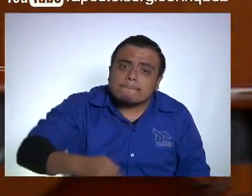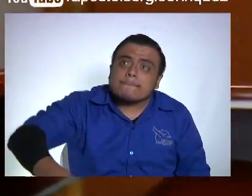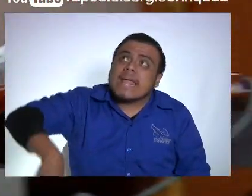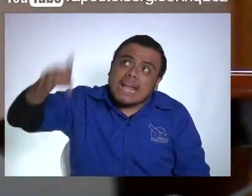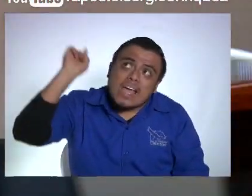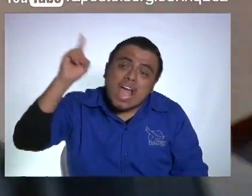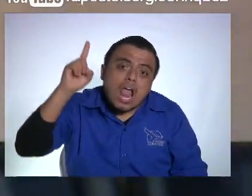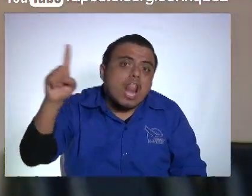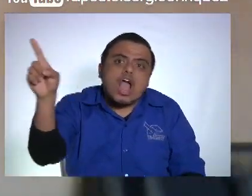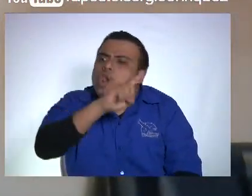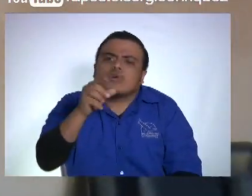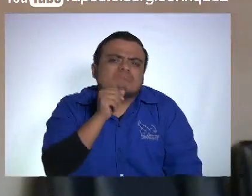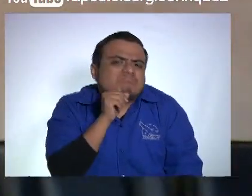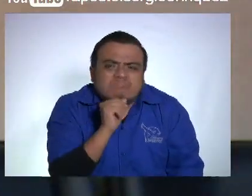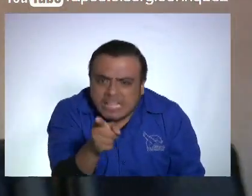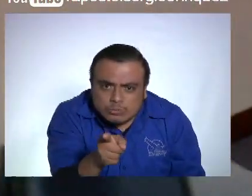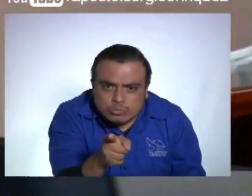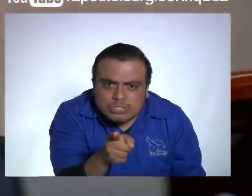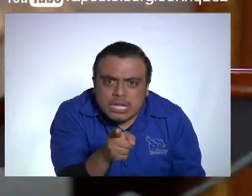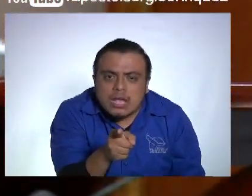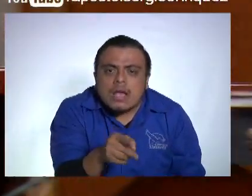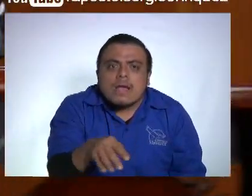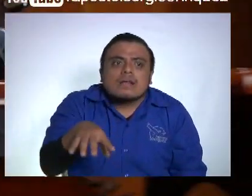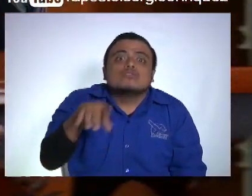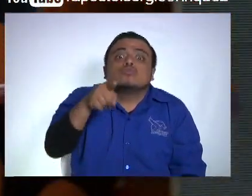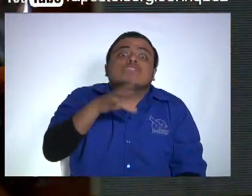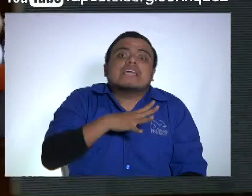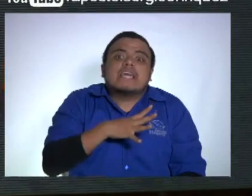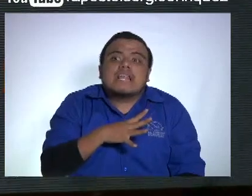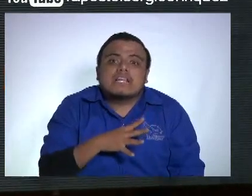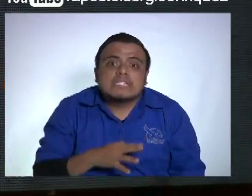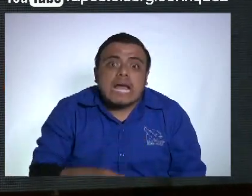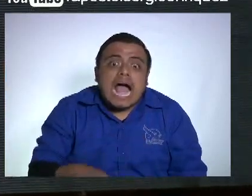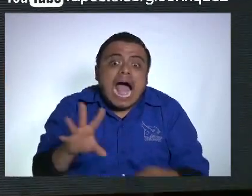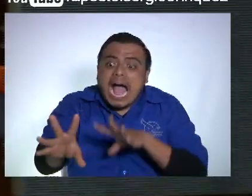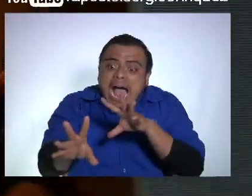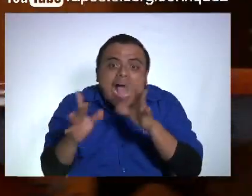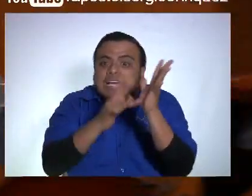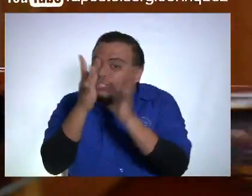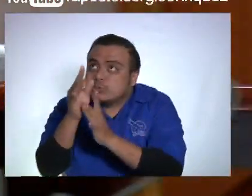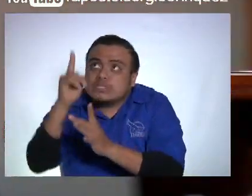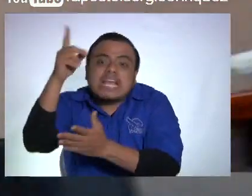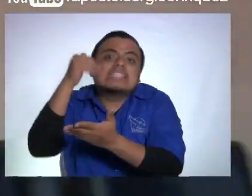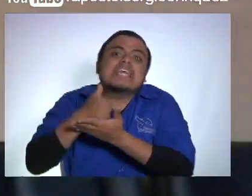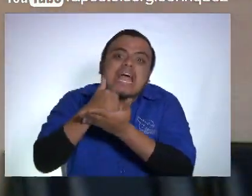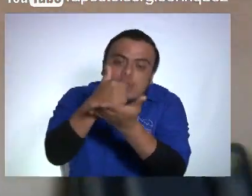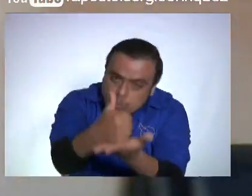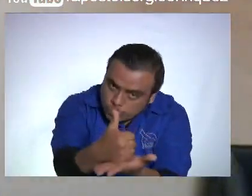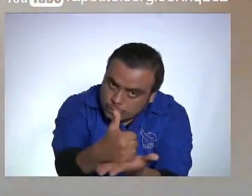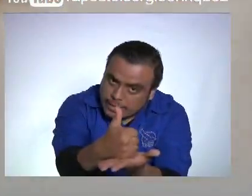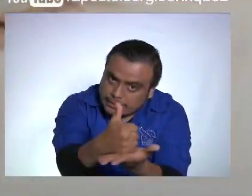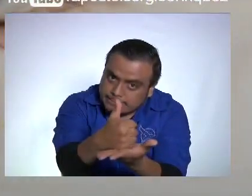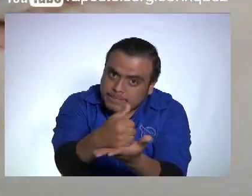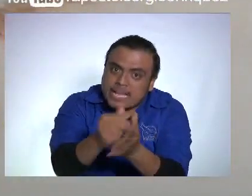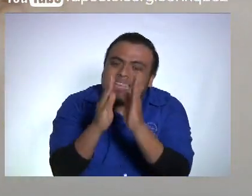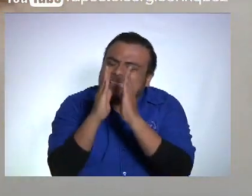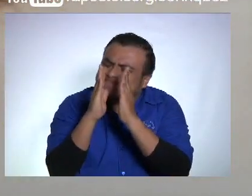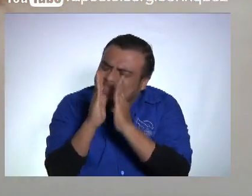Él no te condena, sino que tienes un abogado que intercede de día y de noche por ti.